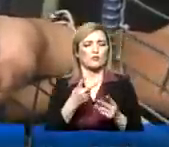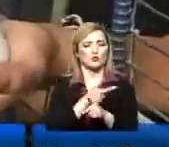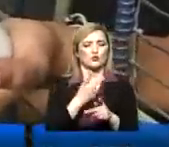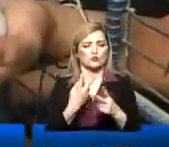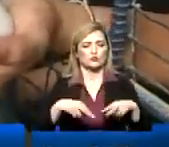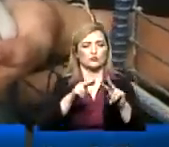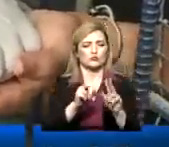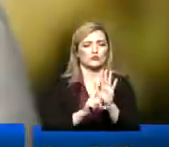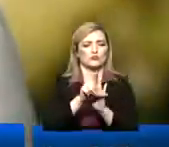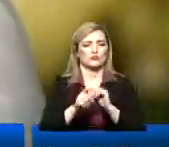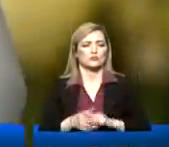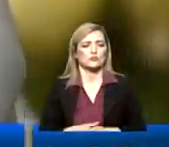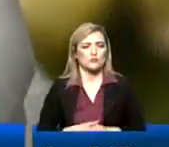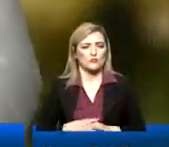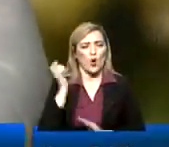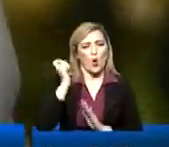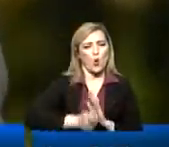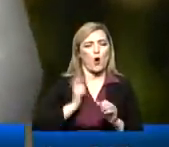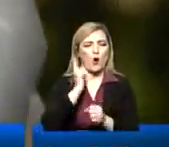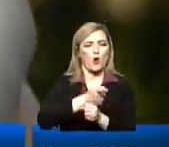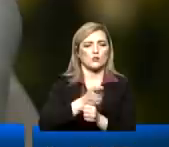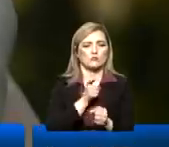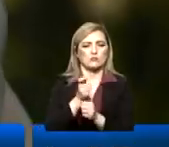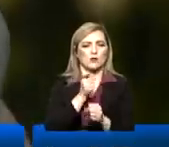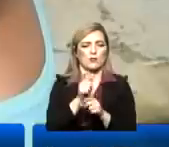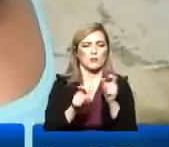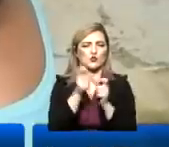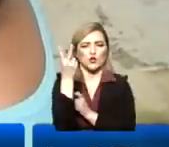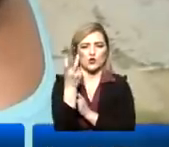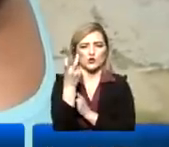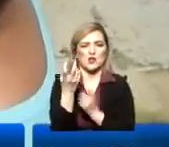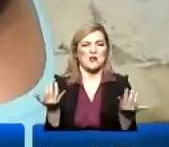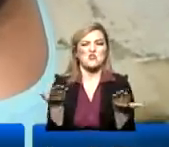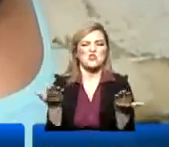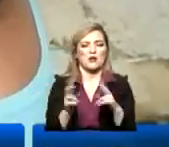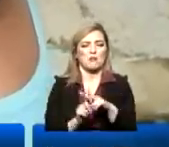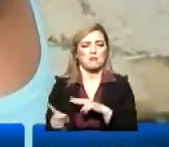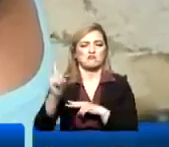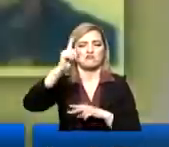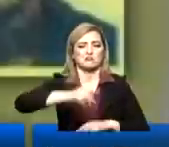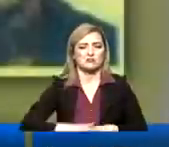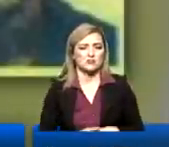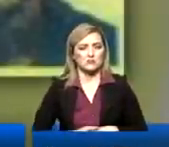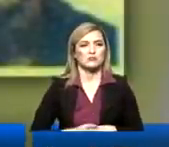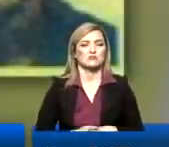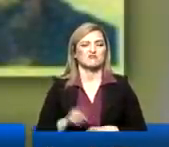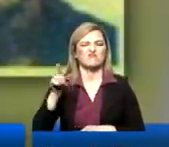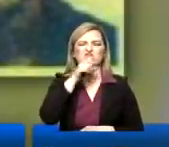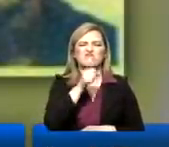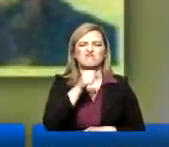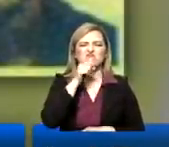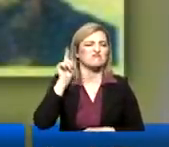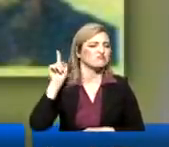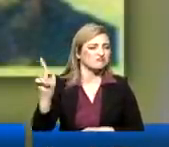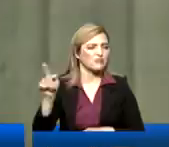plena emergencia sanitaria, caso en el que un juez ordenó la captura de 12 personas más que actualmente están prófugas de la justicia, como don Hermelindo